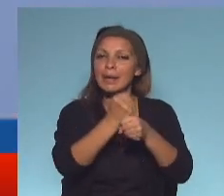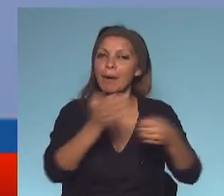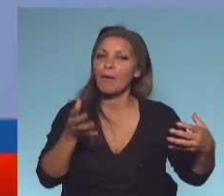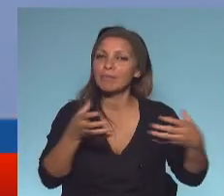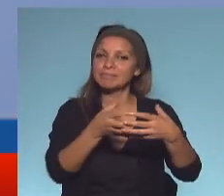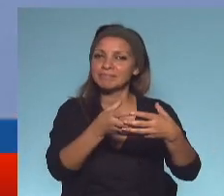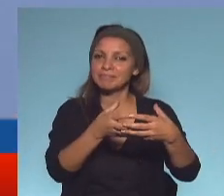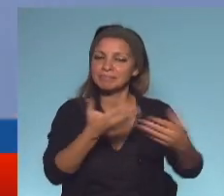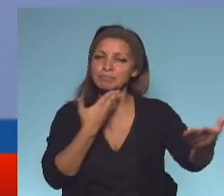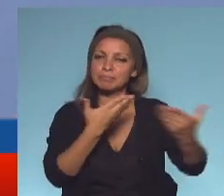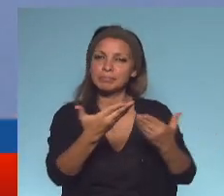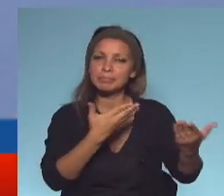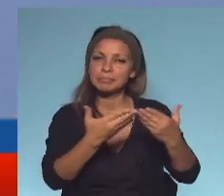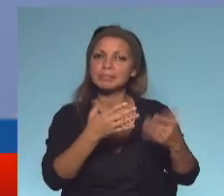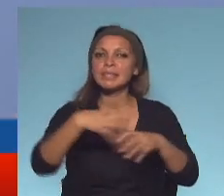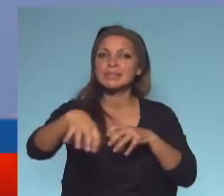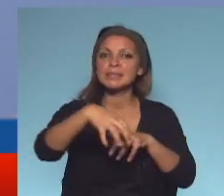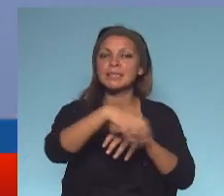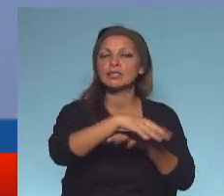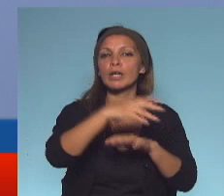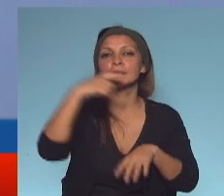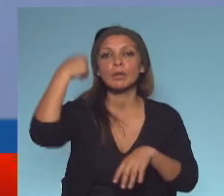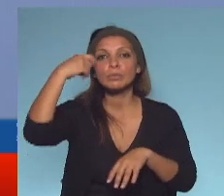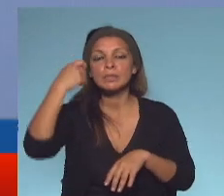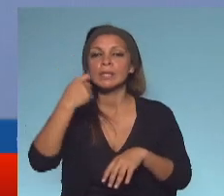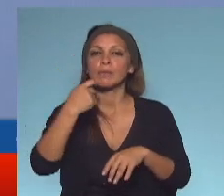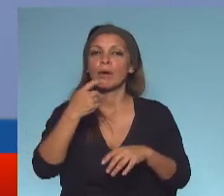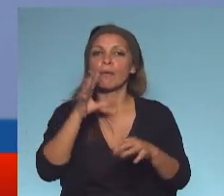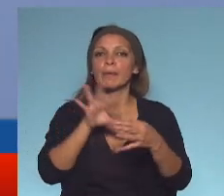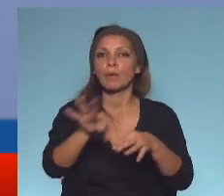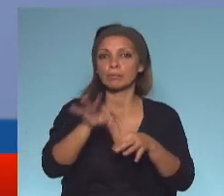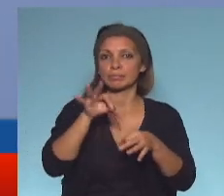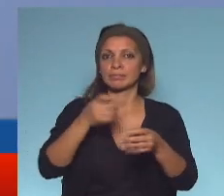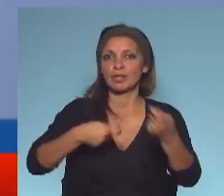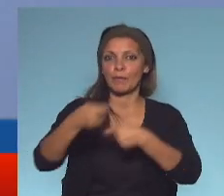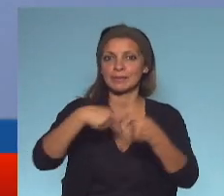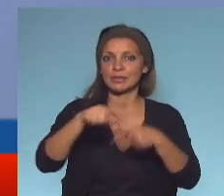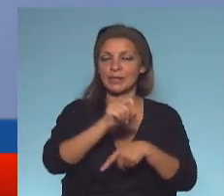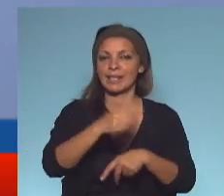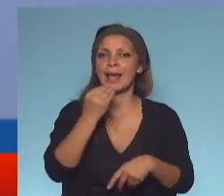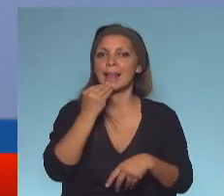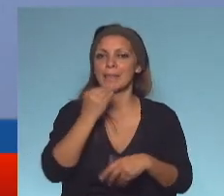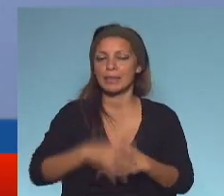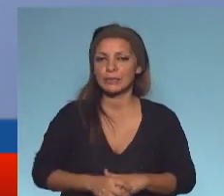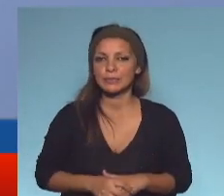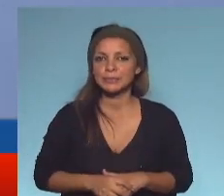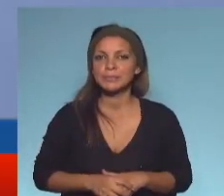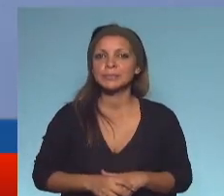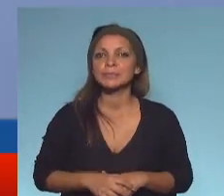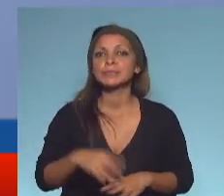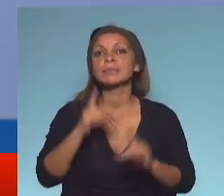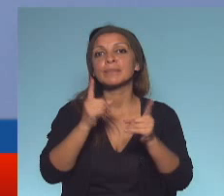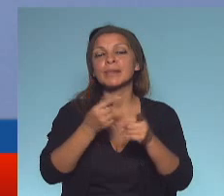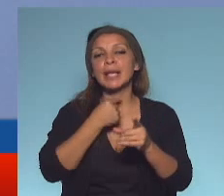sectores productivos y sectores vinculados a la comercialización de alimentos. En primer lugar,